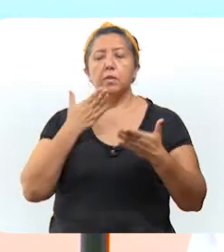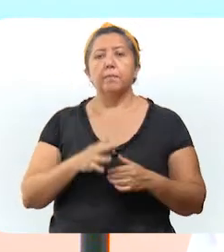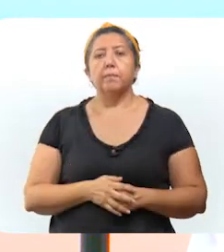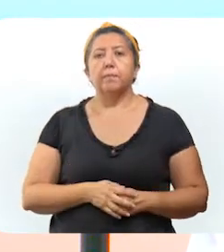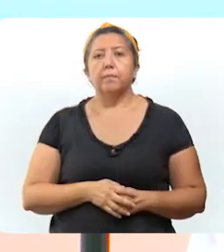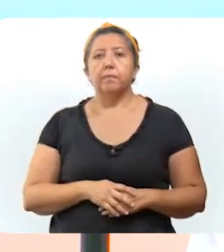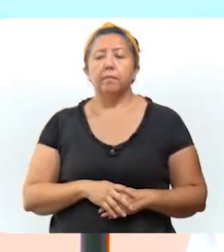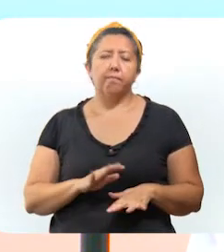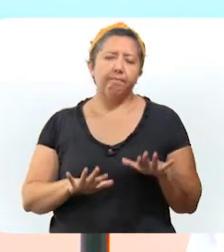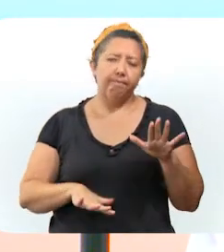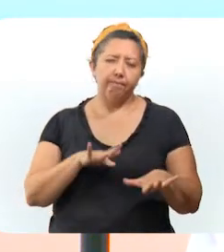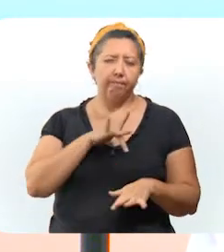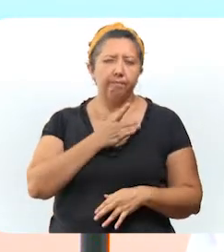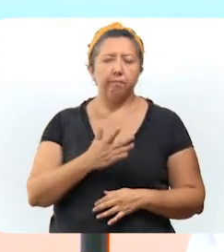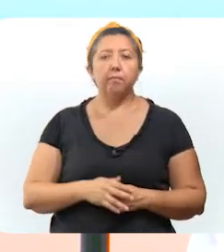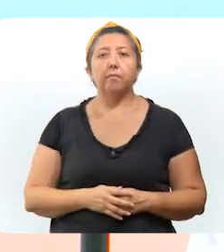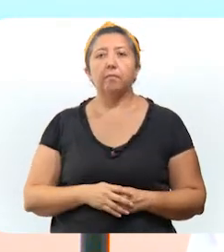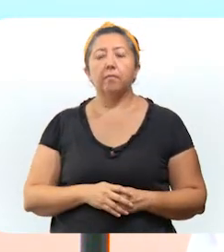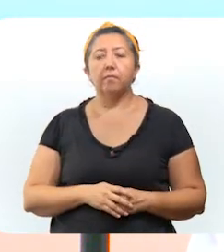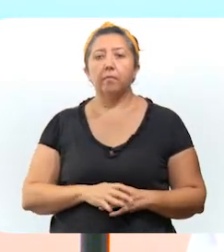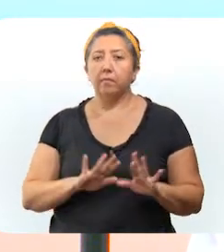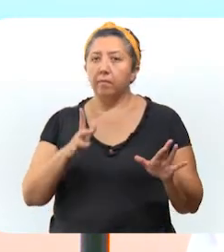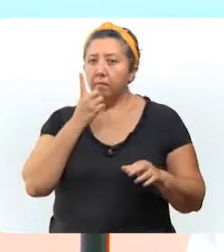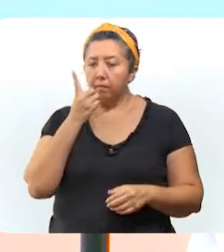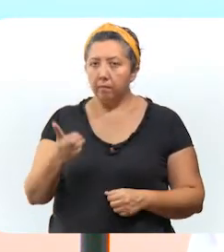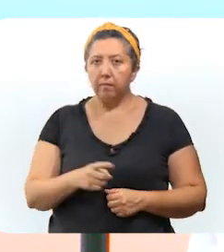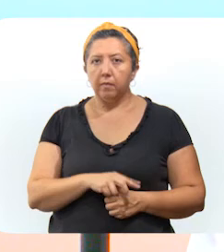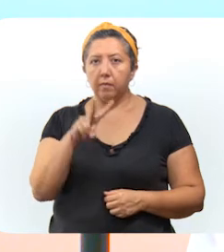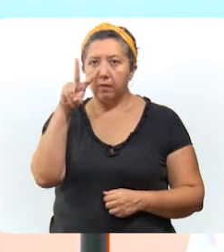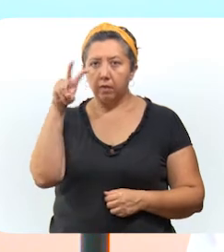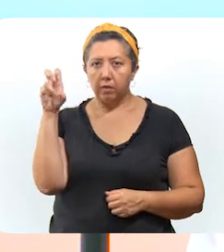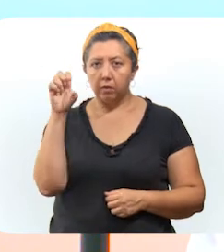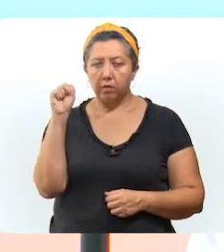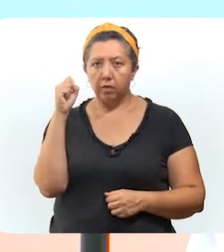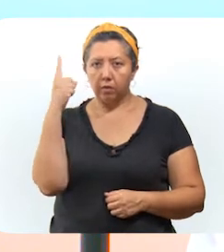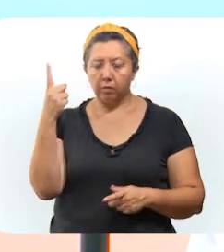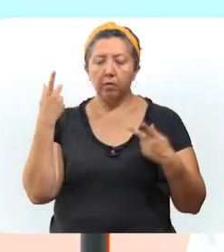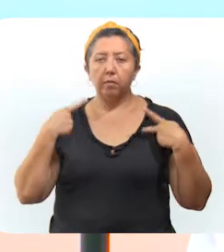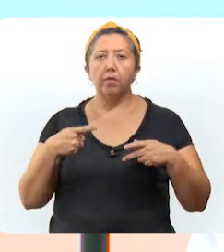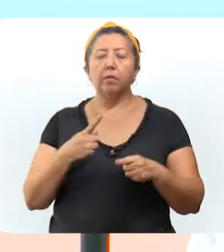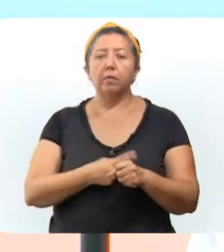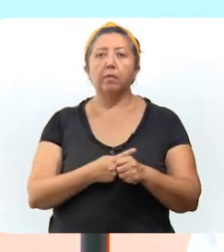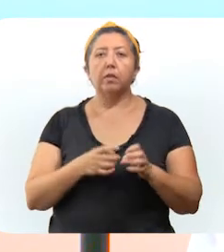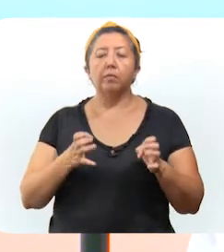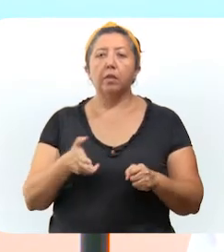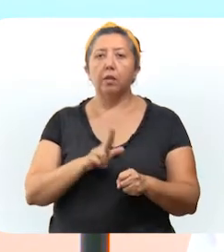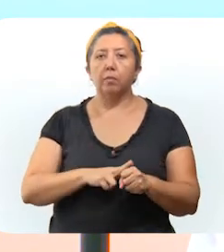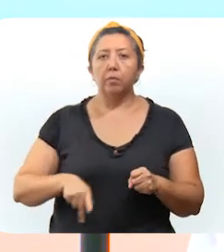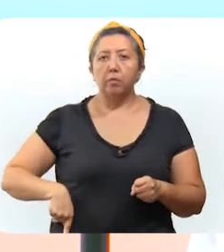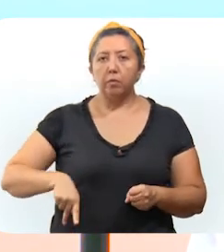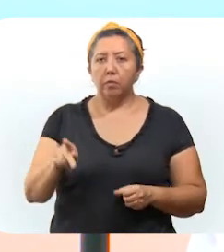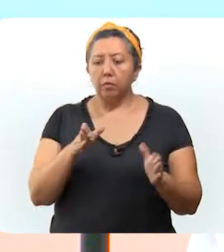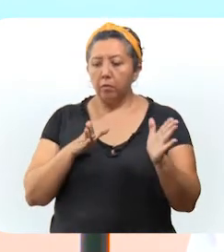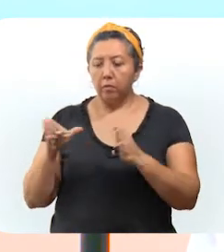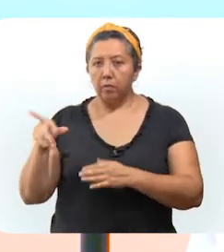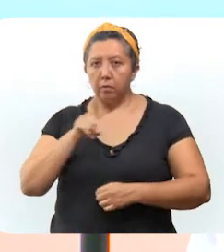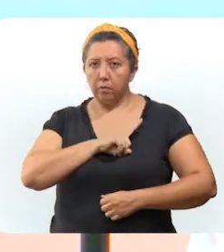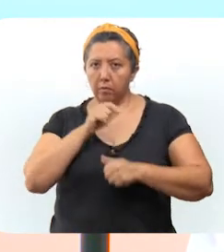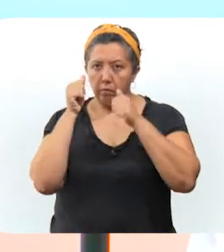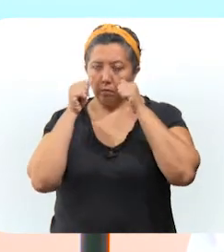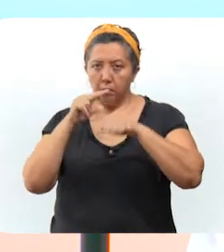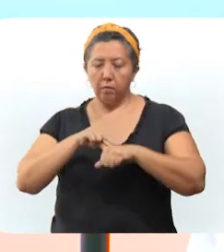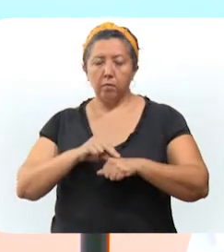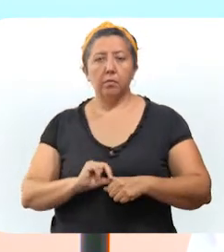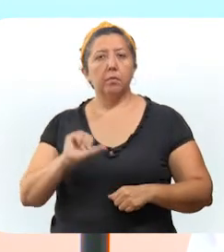salud de Yucatán. Presentan síntomas leves. Como ya se mencionó, 261 de los casos positivos están en hospitales públicos y en aislamiento